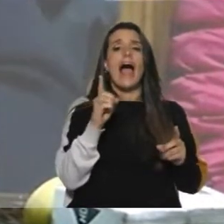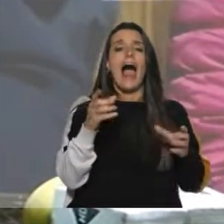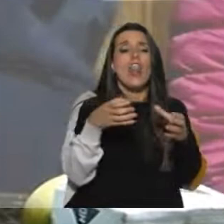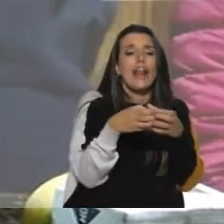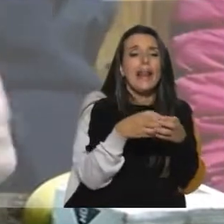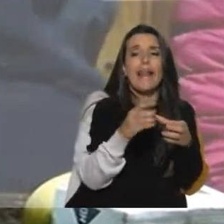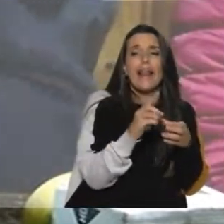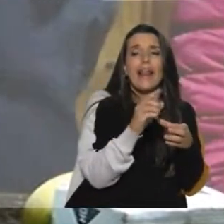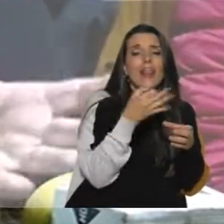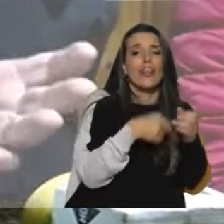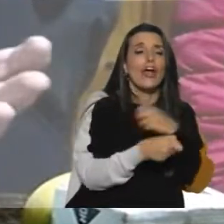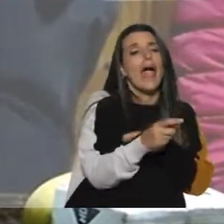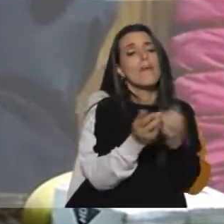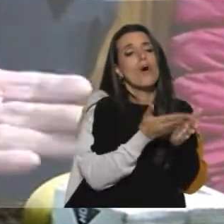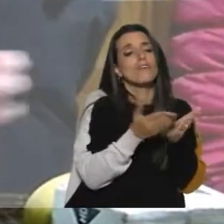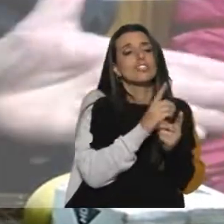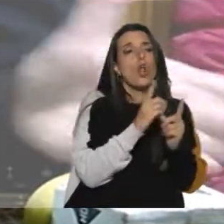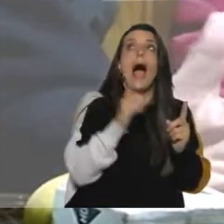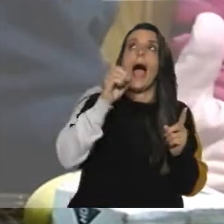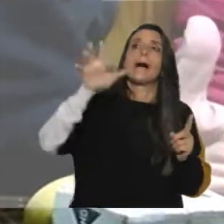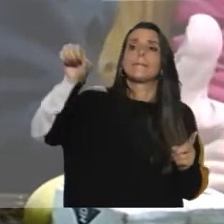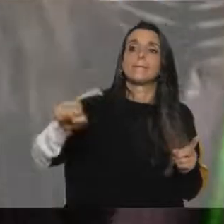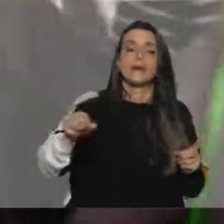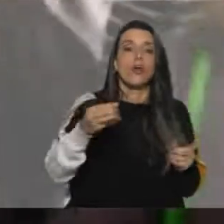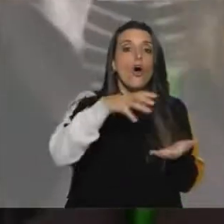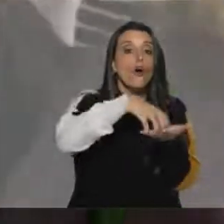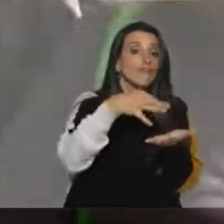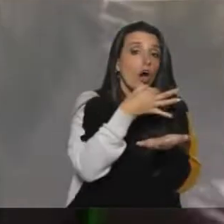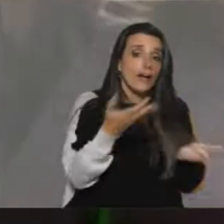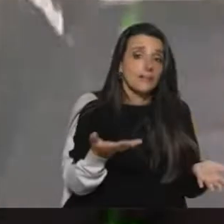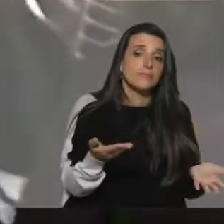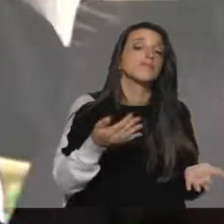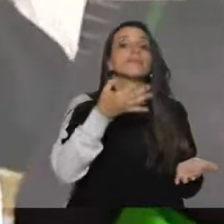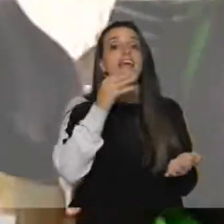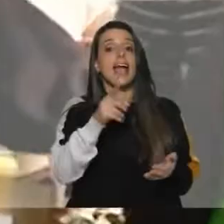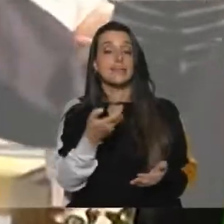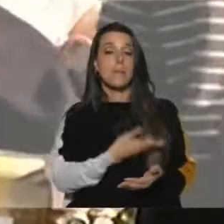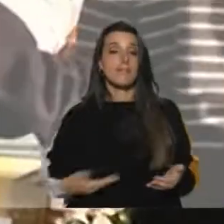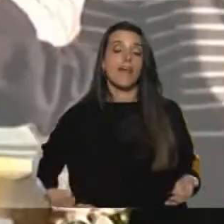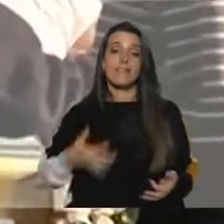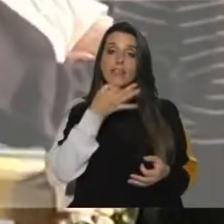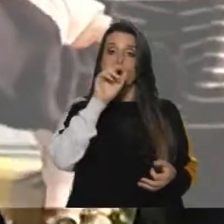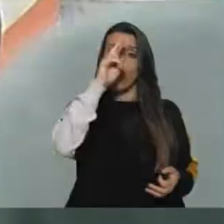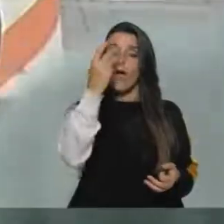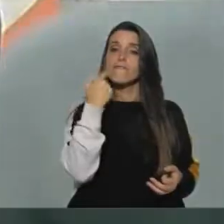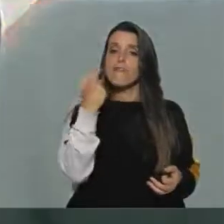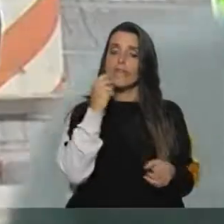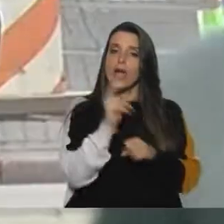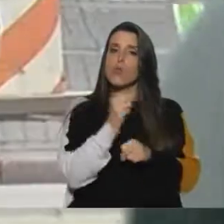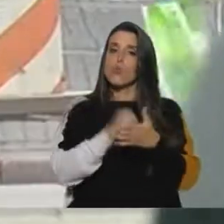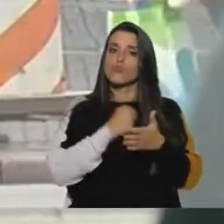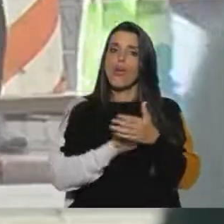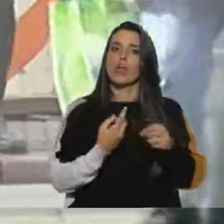Los chicos son pobres muchachos, bueno, eran las bocas. El expresidente sostuvo que el país tiene un debe en su lucha contra